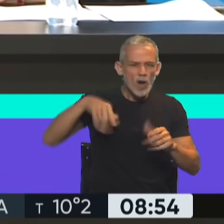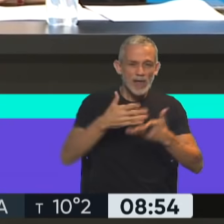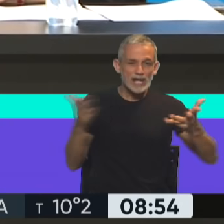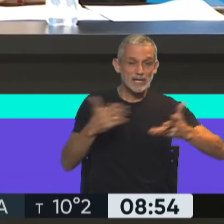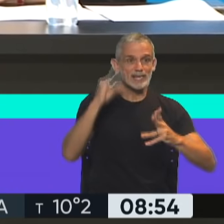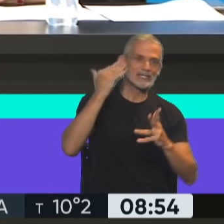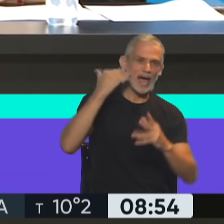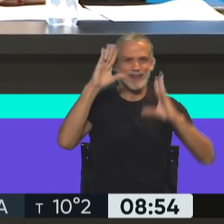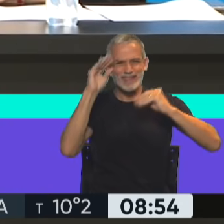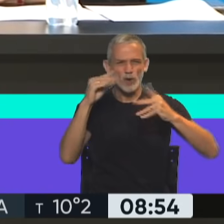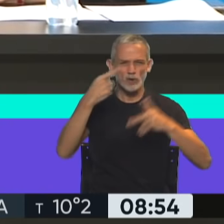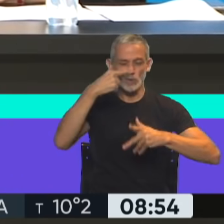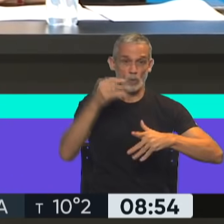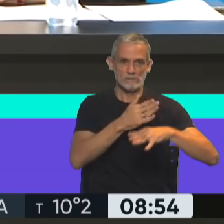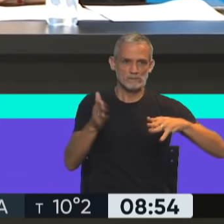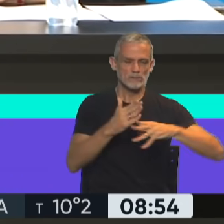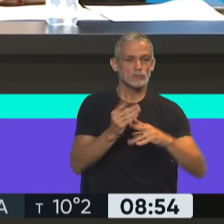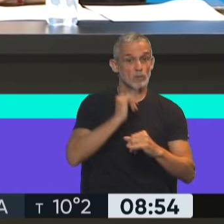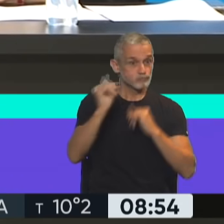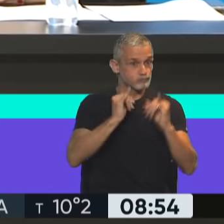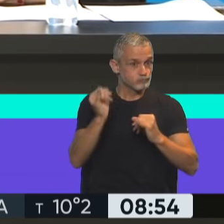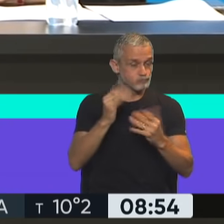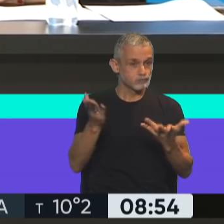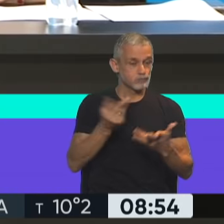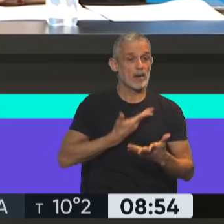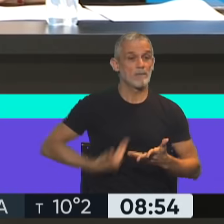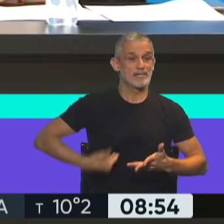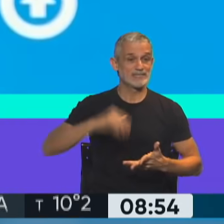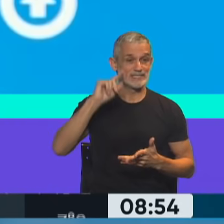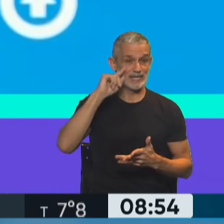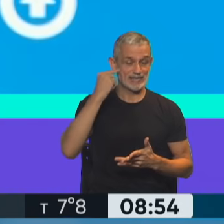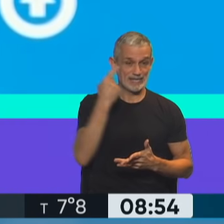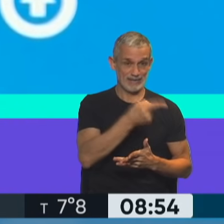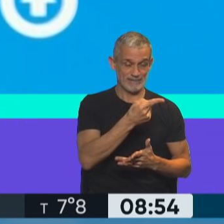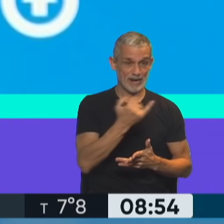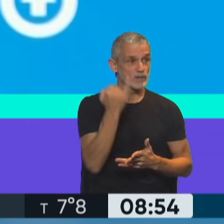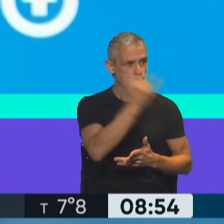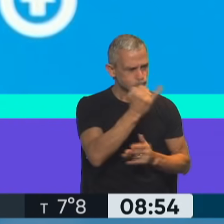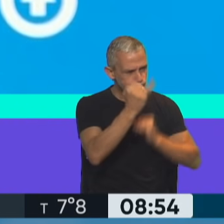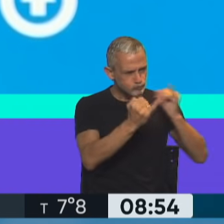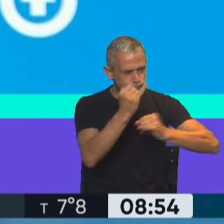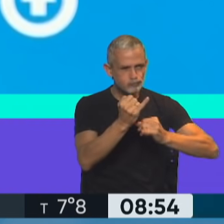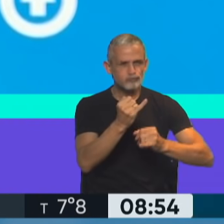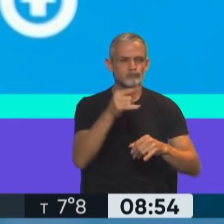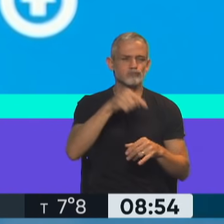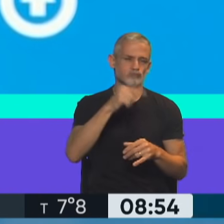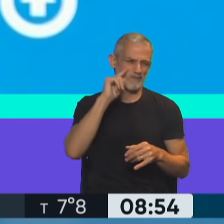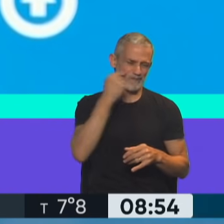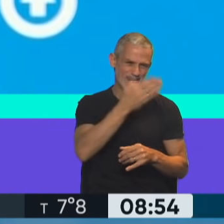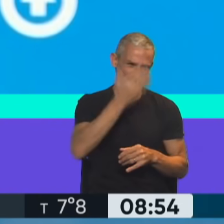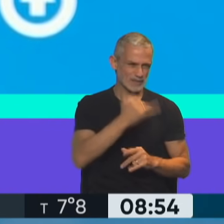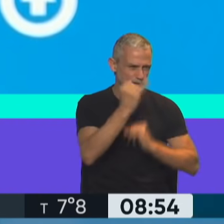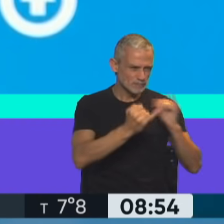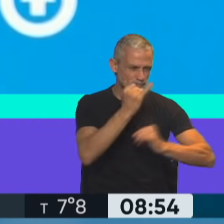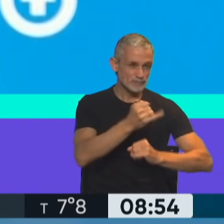tarde, noche, a última hora le informé de esta situación al presidente de la Nación, al doctor Alberto Fernández,